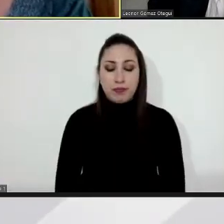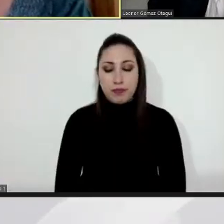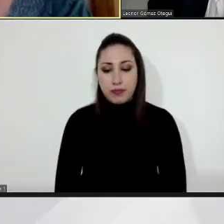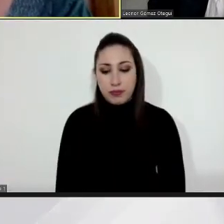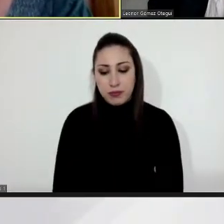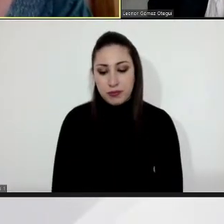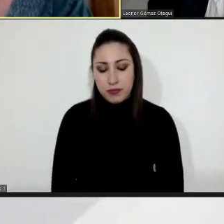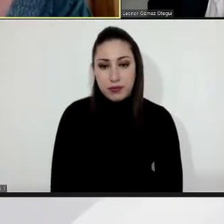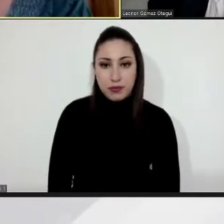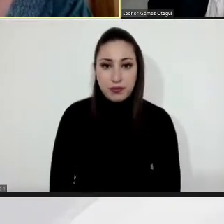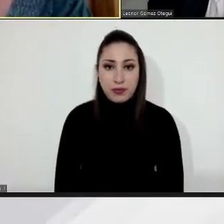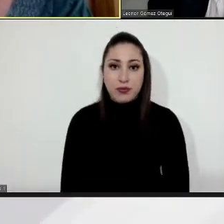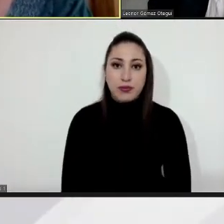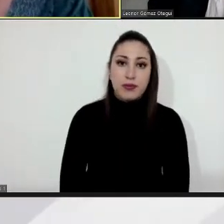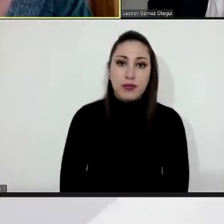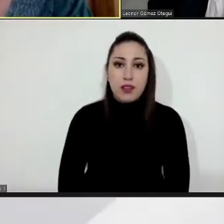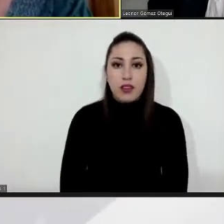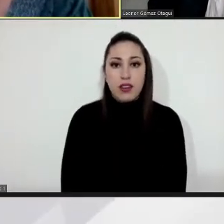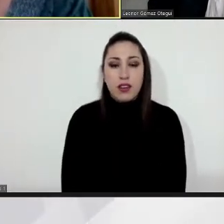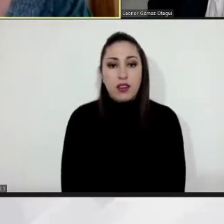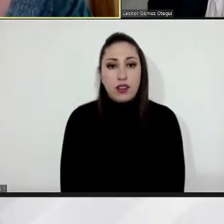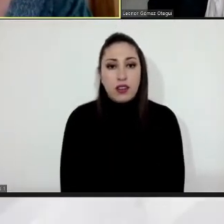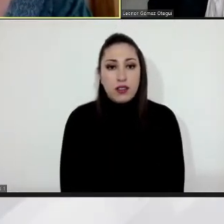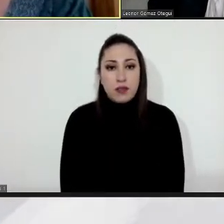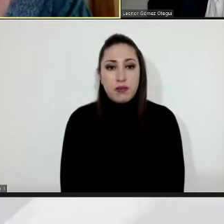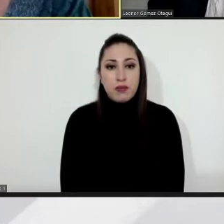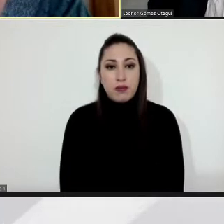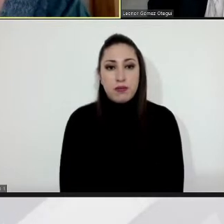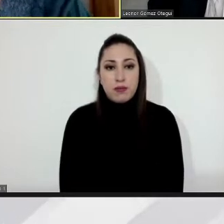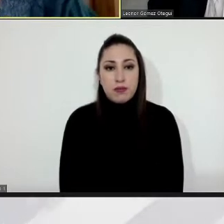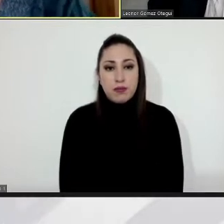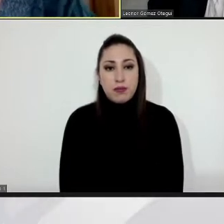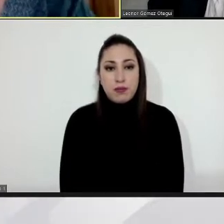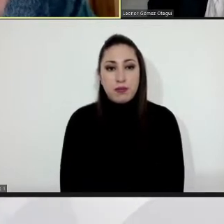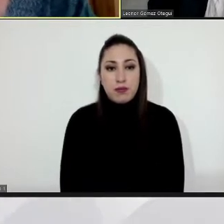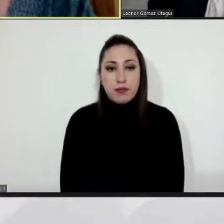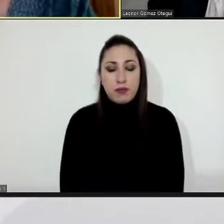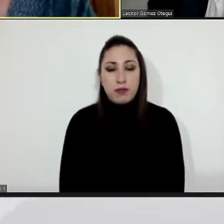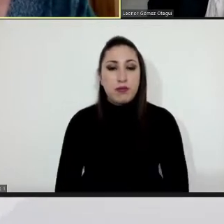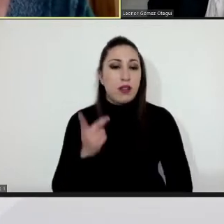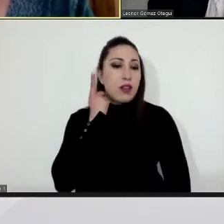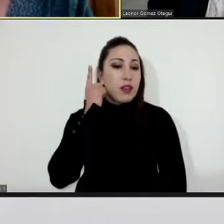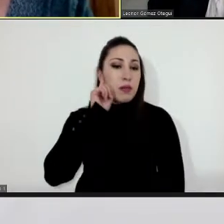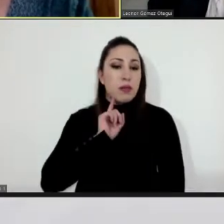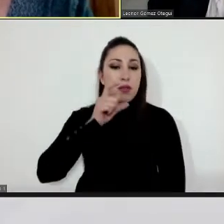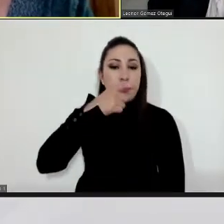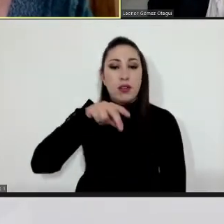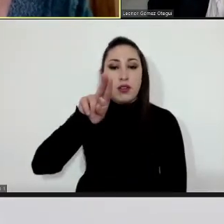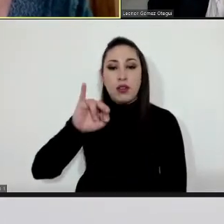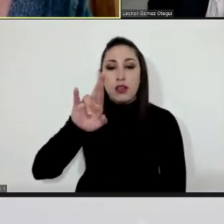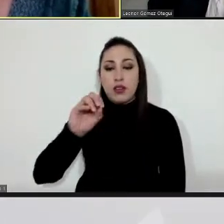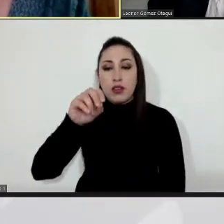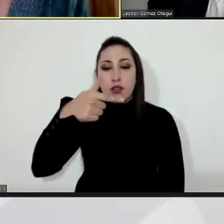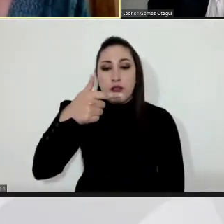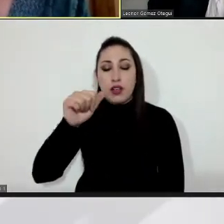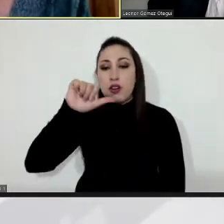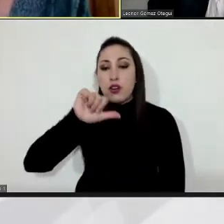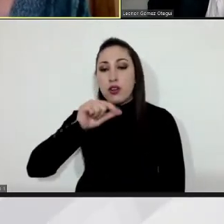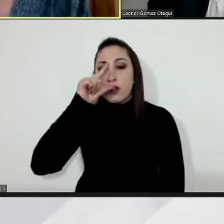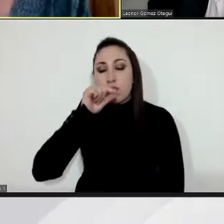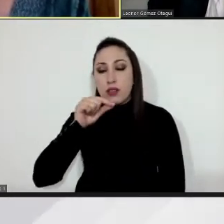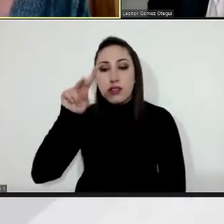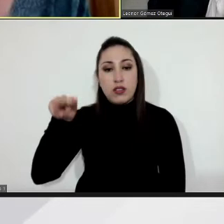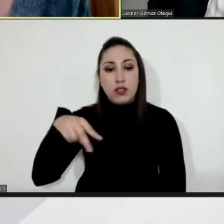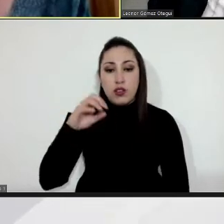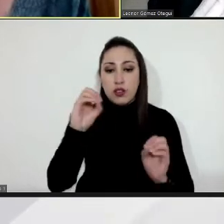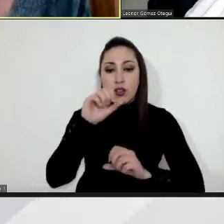la comisión permanente. Debido a que la secretaria diputada Gabriela Quiroga Anguiano no pudo asistir, tomará su lugar como